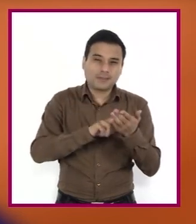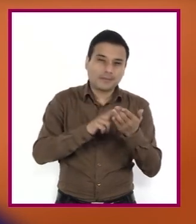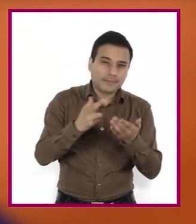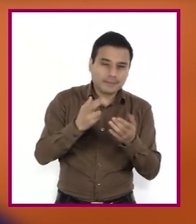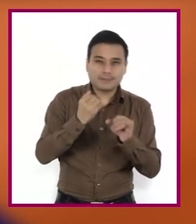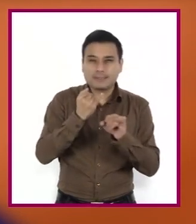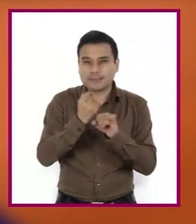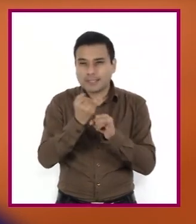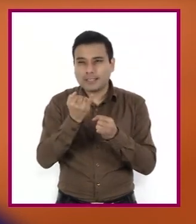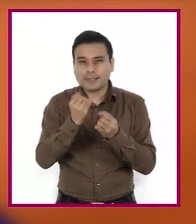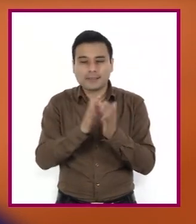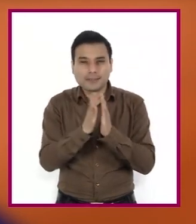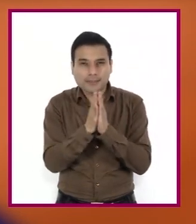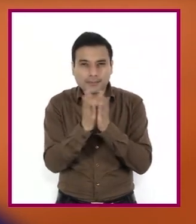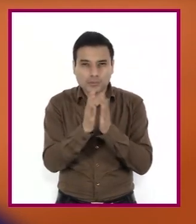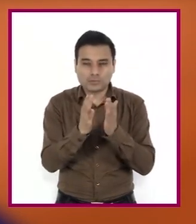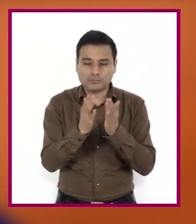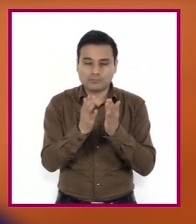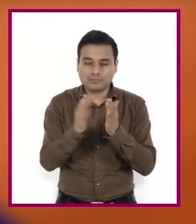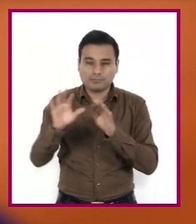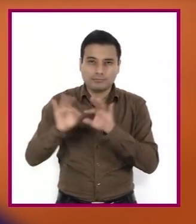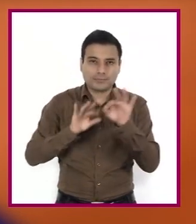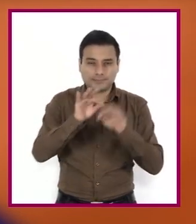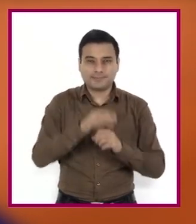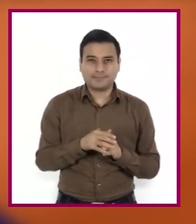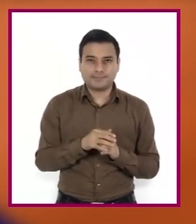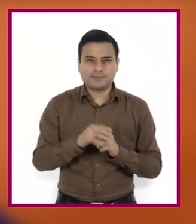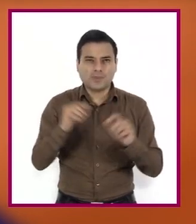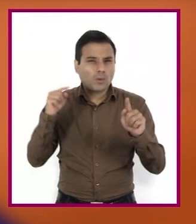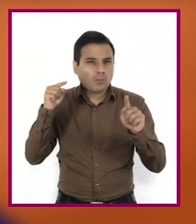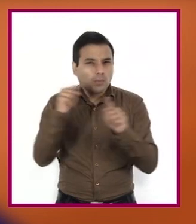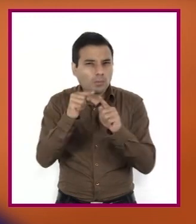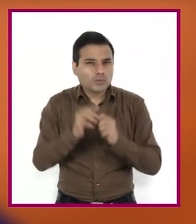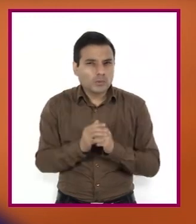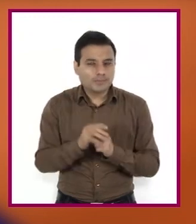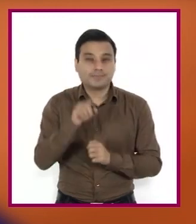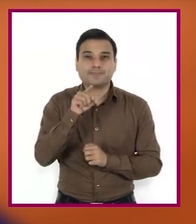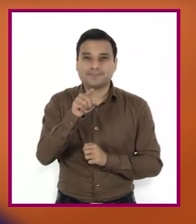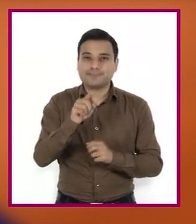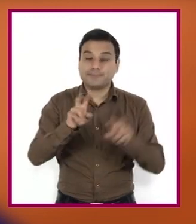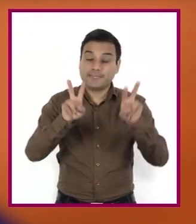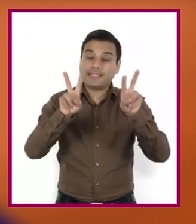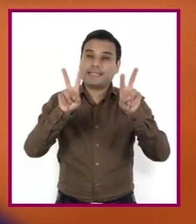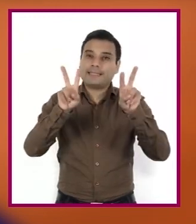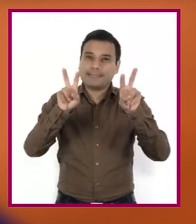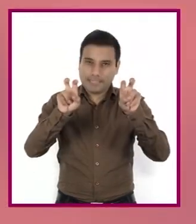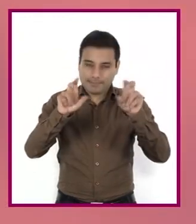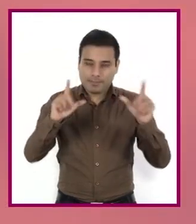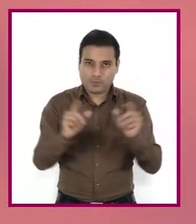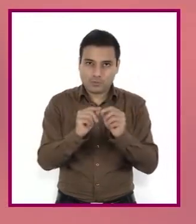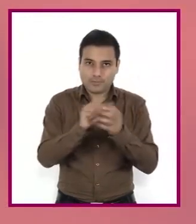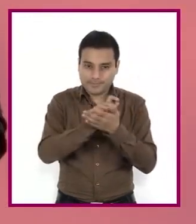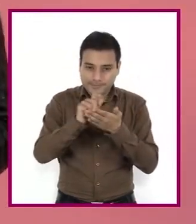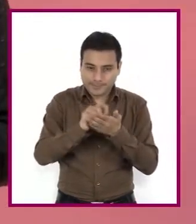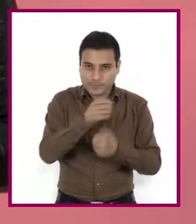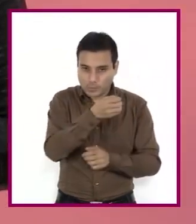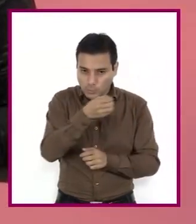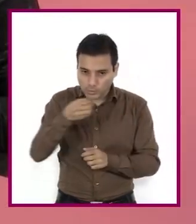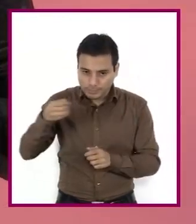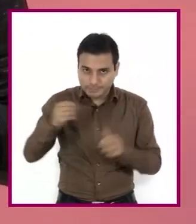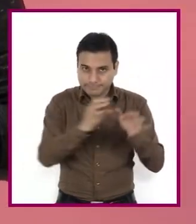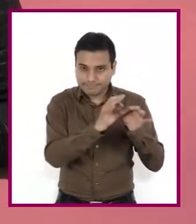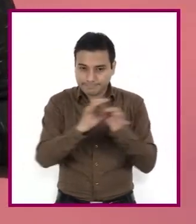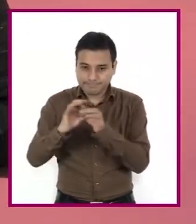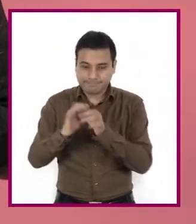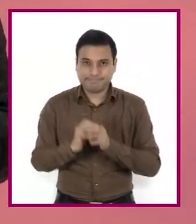esto conocimos más sobre el propósito de revisar la organización temática en resúmenes. Claro, ya que